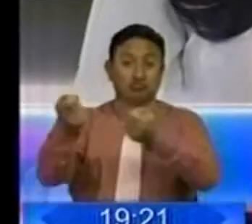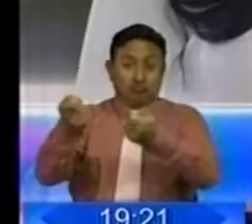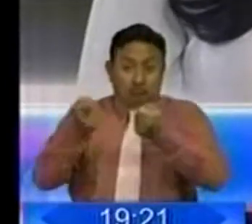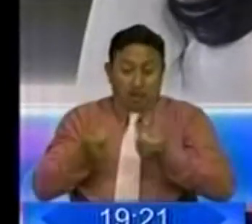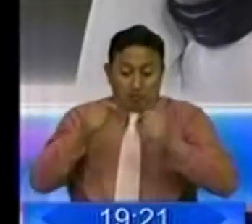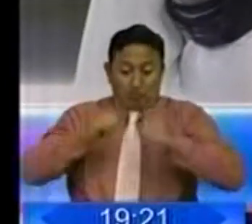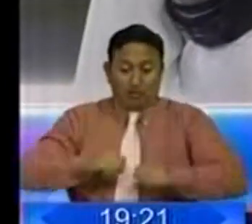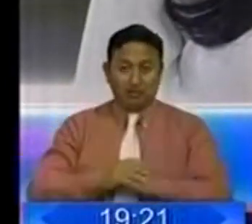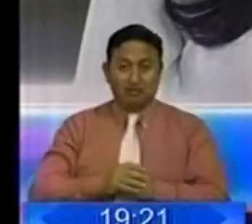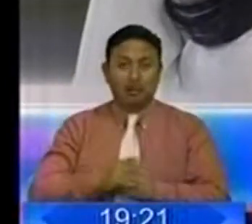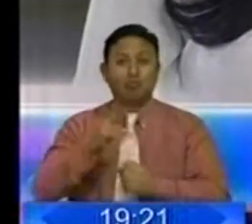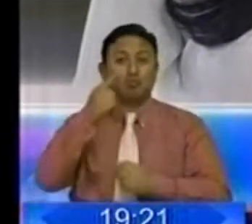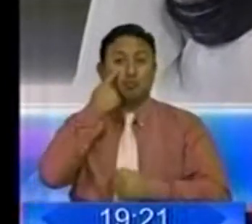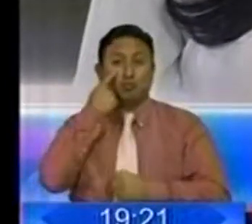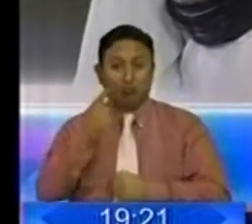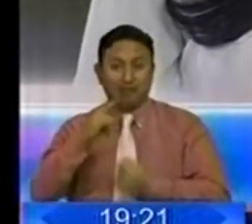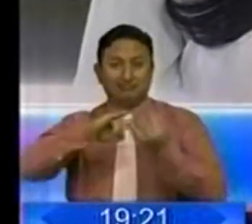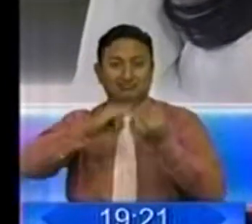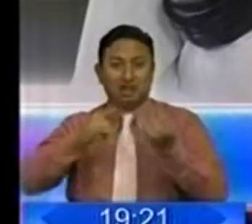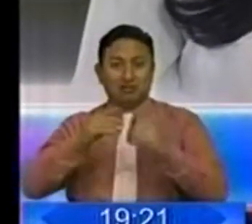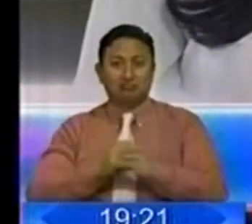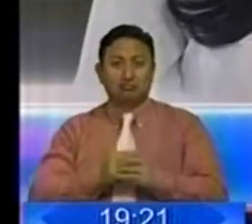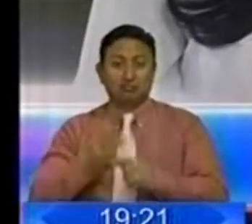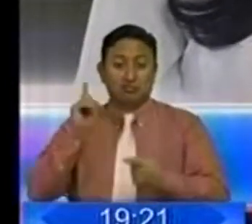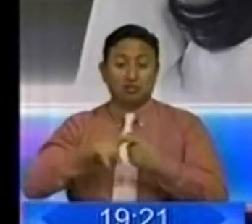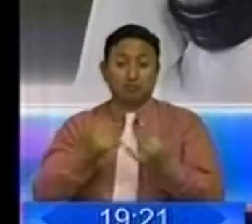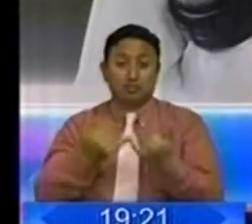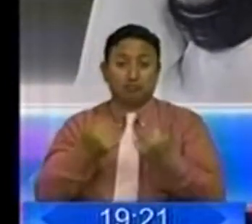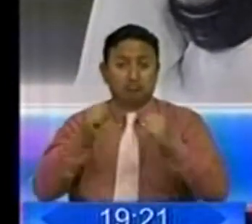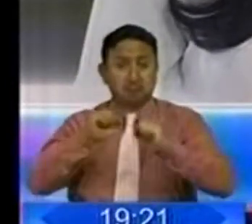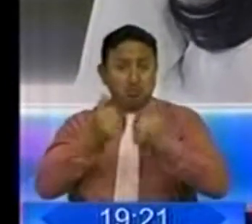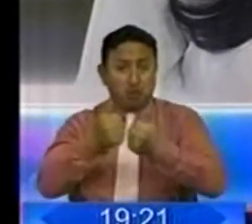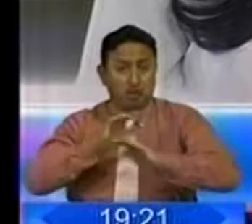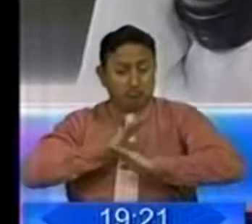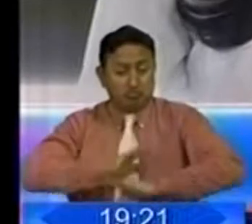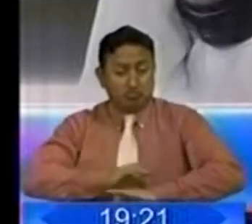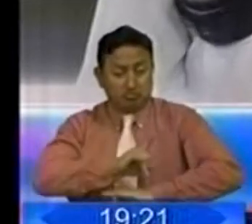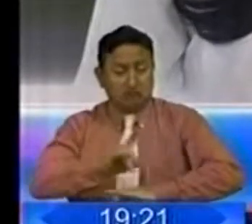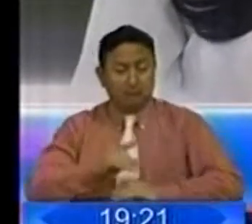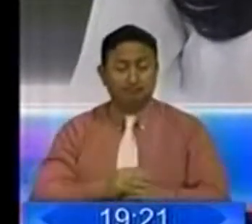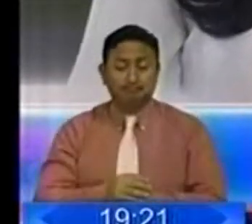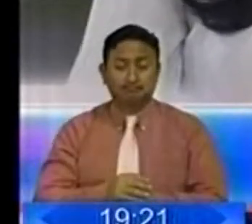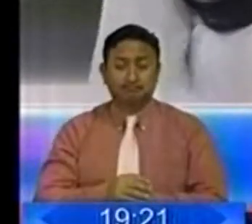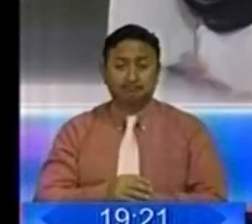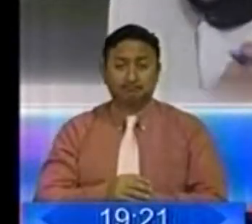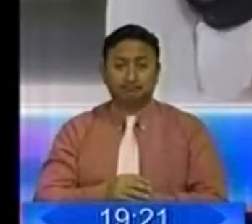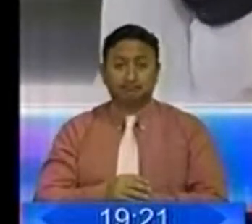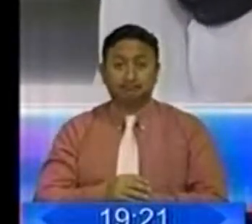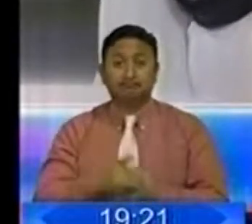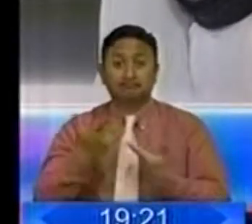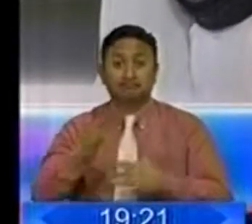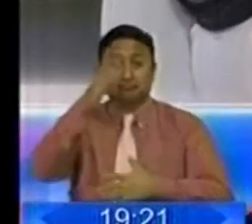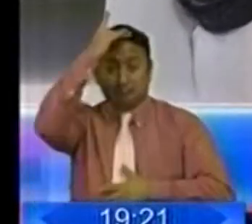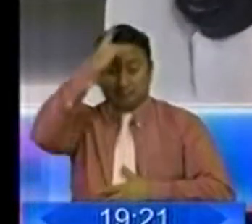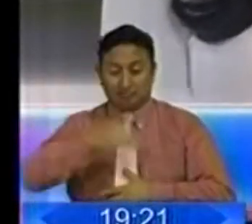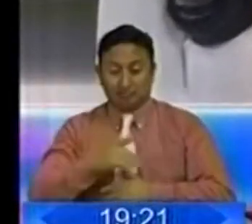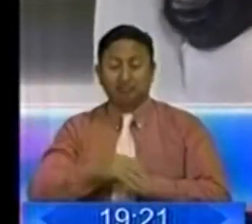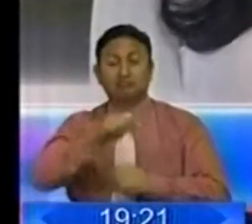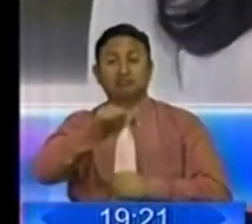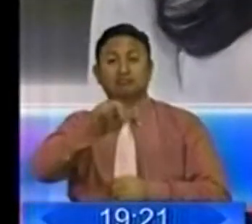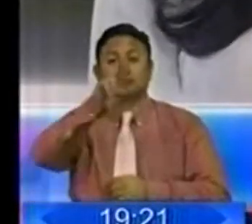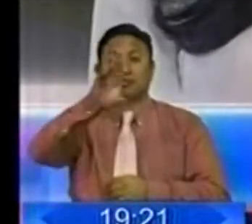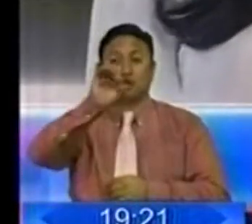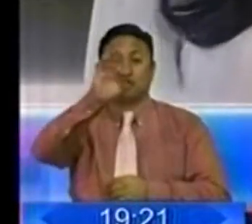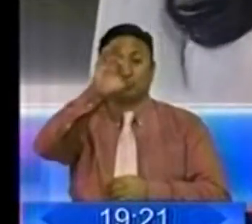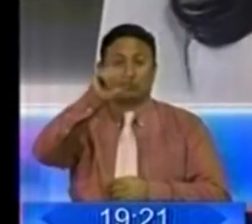la realización de pruebas tecnológicas que hasta ahora han sido satisfactoriamente realizadas. La resolución de Arcotel